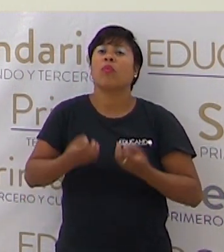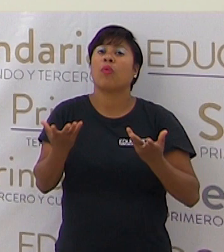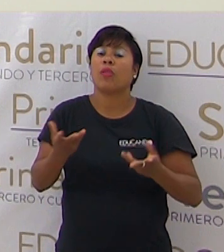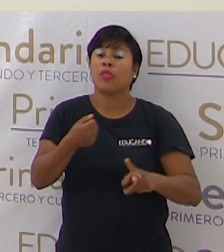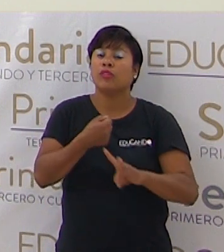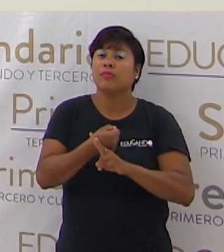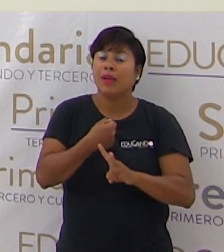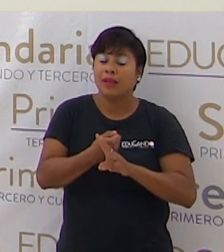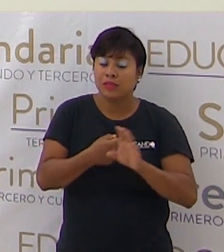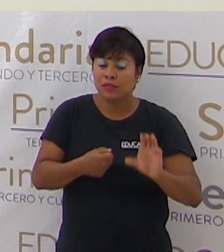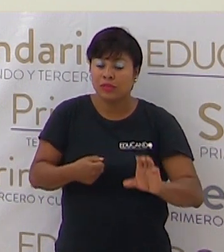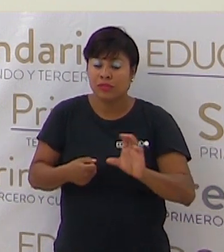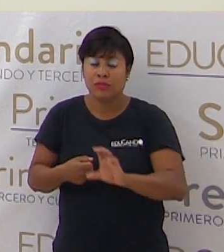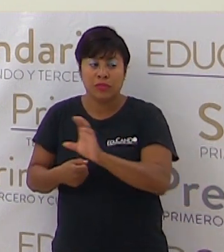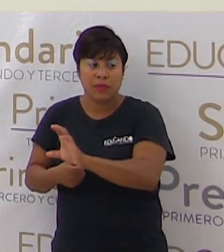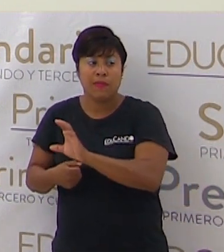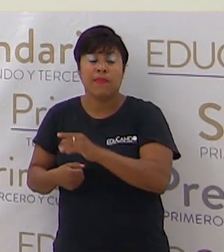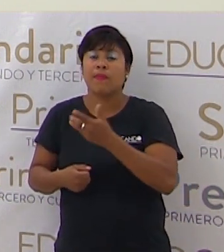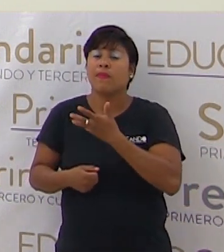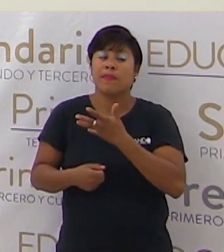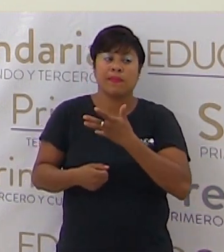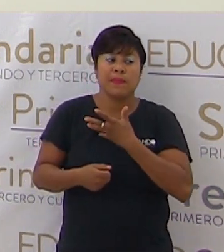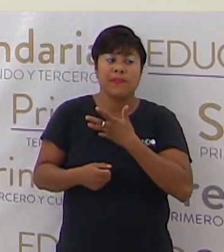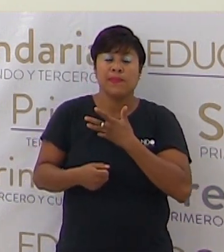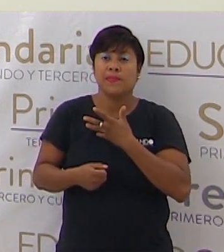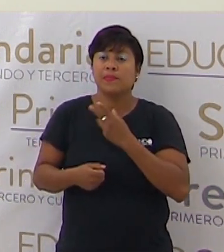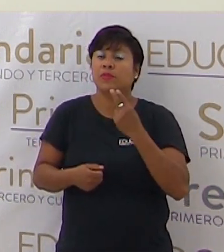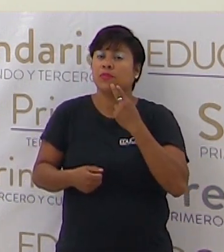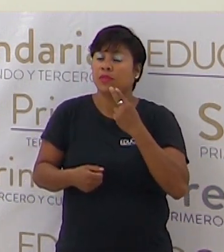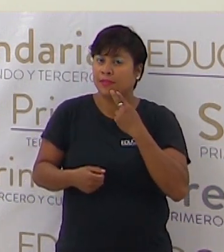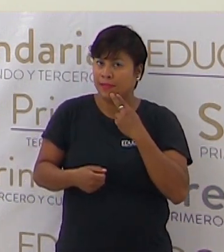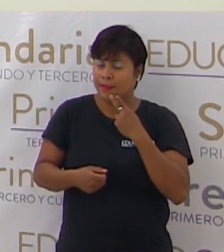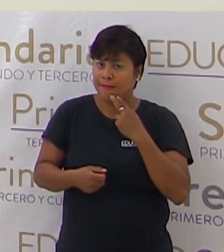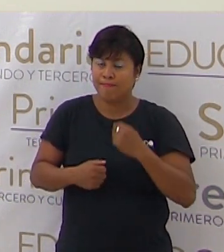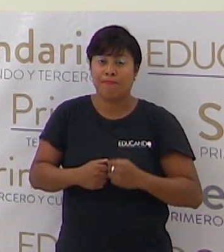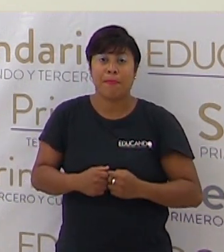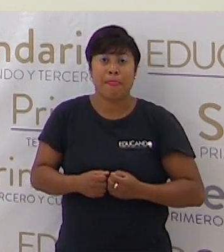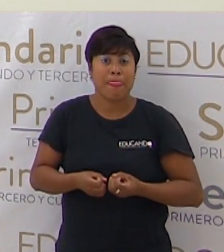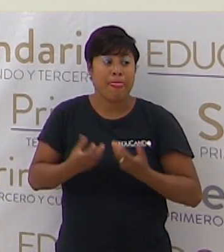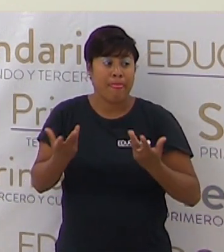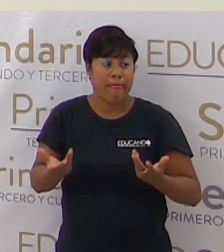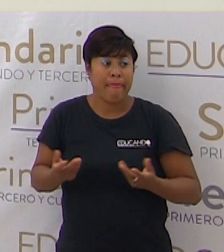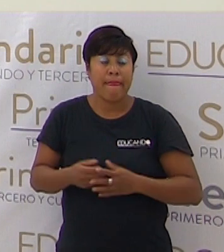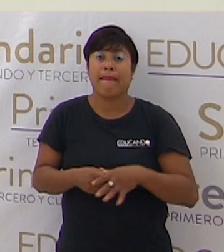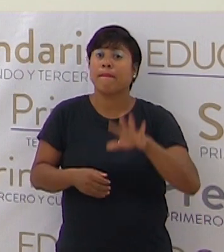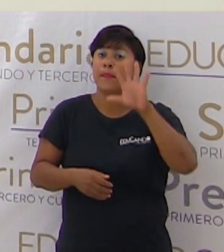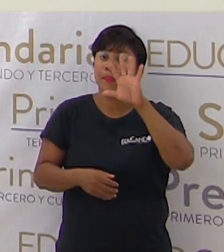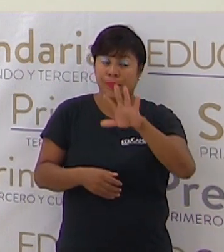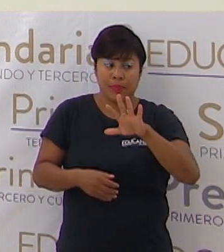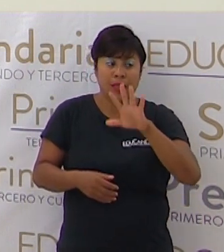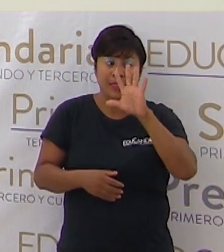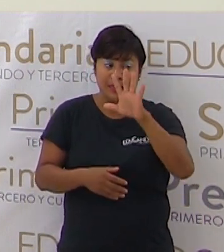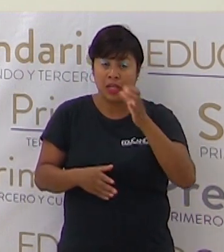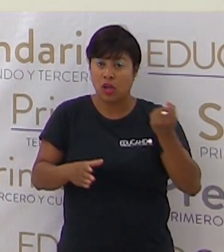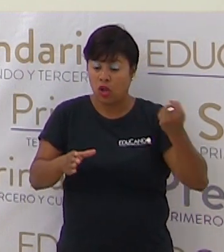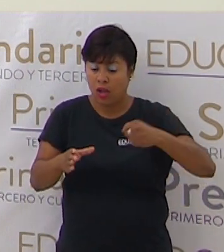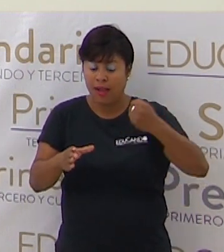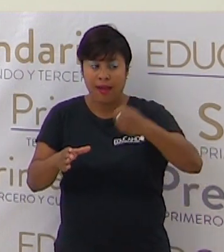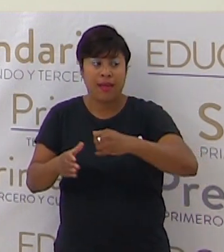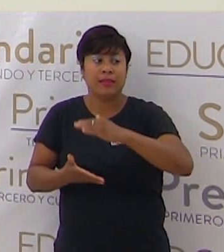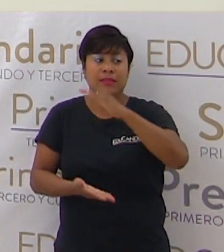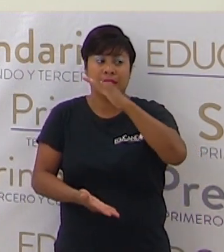¿cuántos vasitos tendría que utilizar? Si 5 jarras grandes,